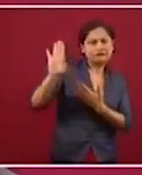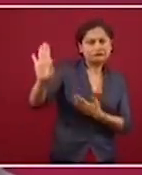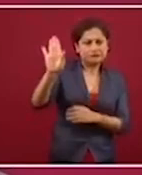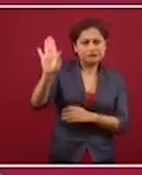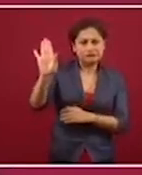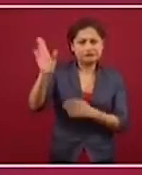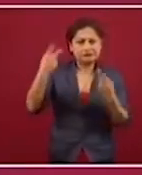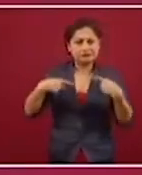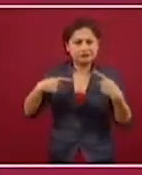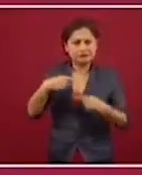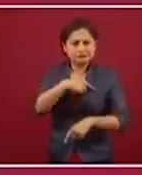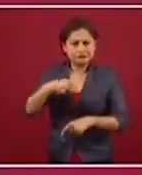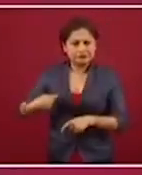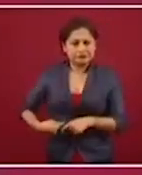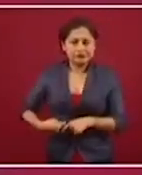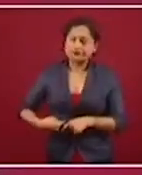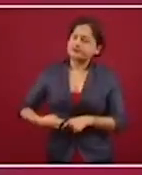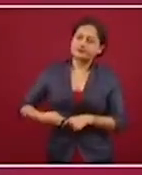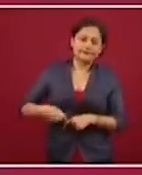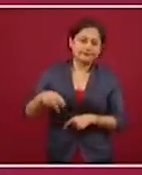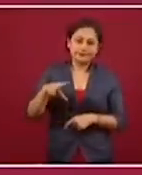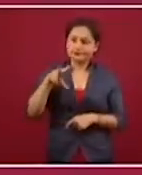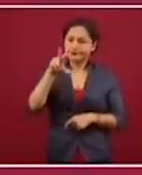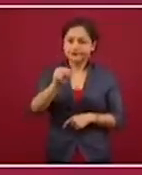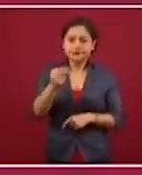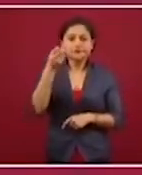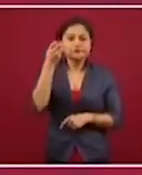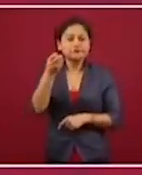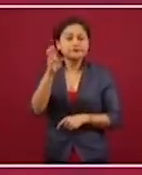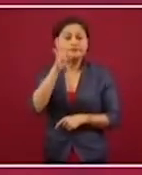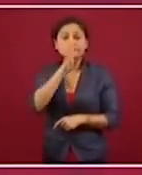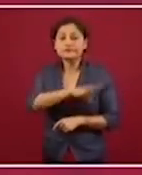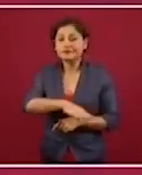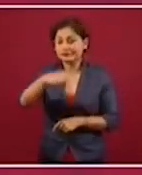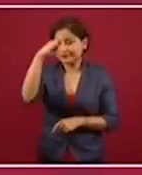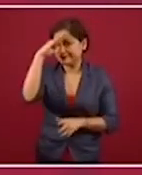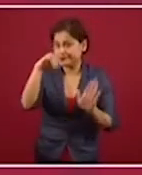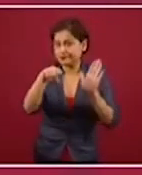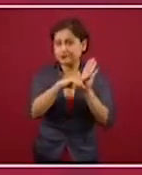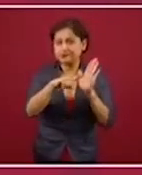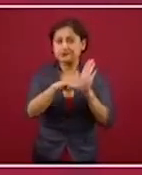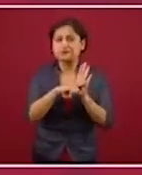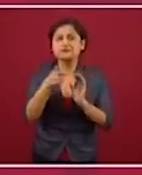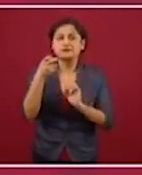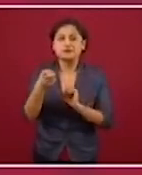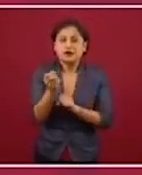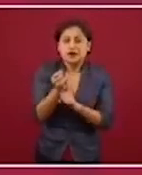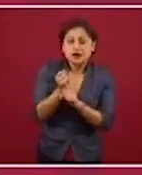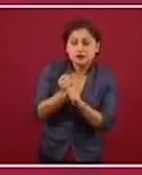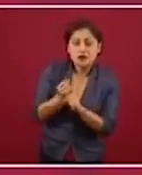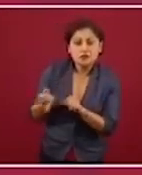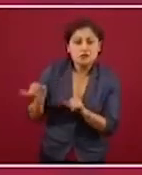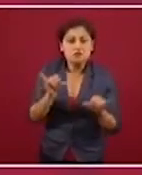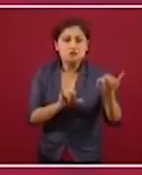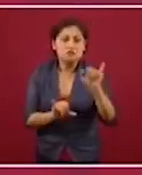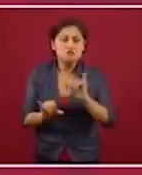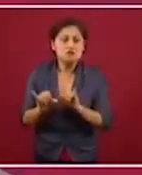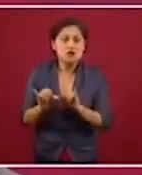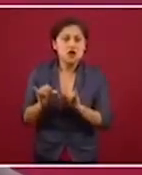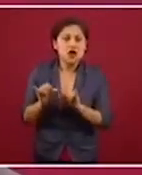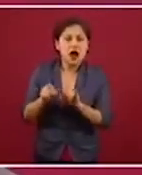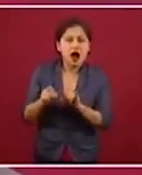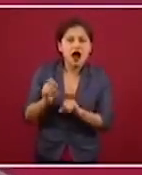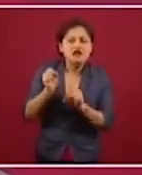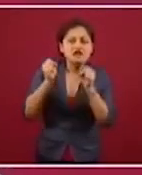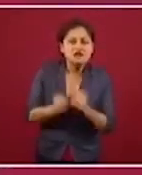una arbitrariedad y no tiene ninguna lógica científica no existe ningún mecanismo de protección por el